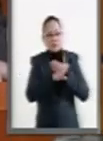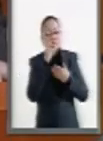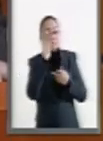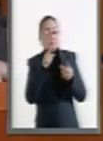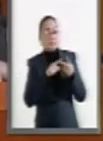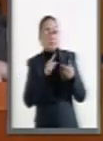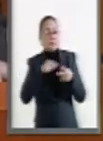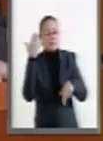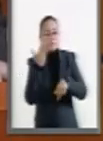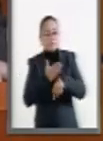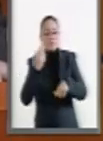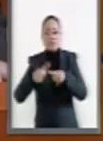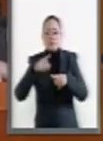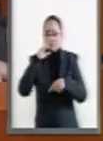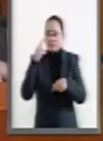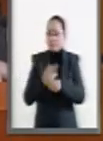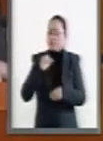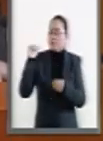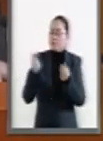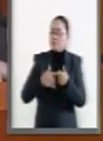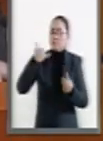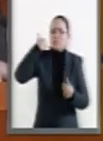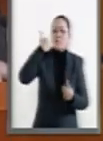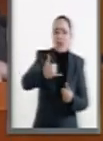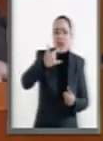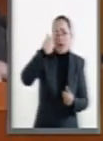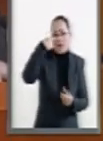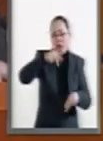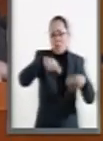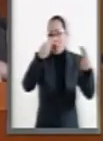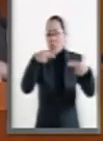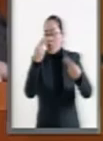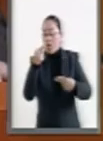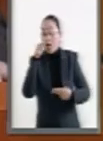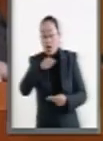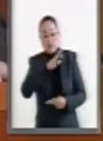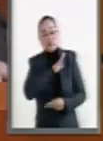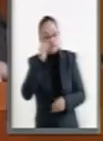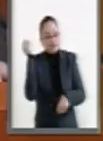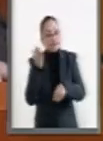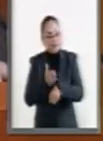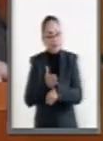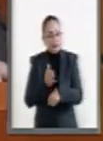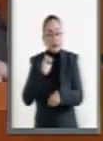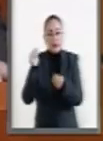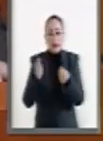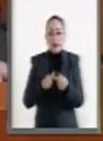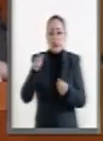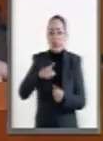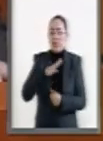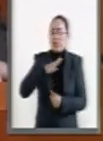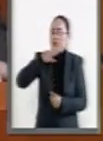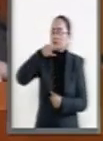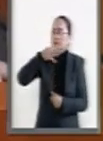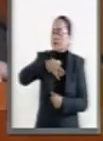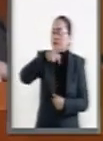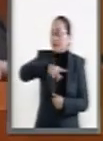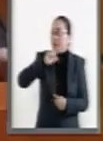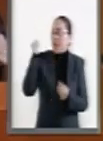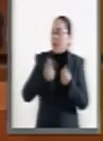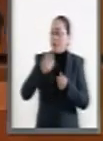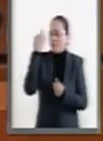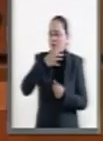también sancionar a quienes hacen un mal uso de los servicios de emergencia por medio de llamadas reportando hechos